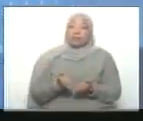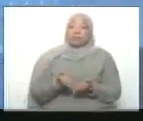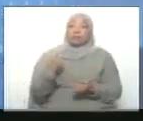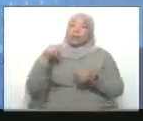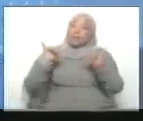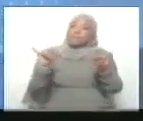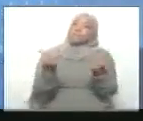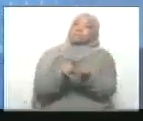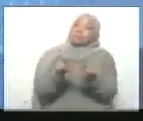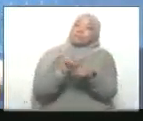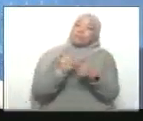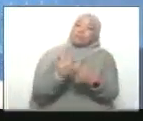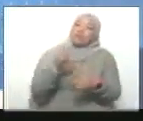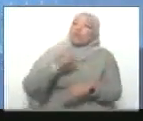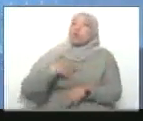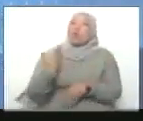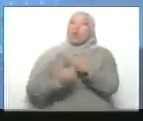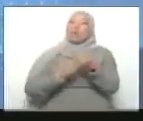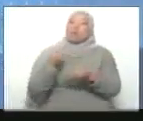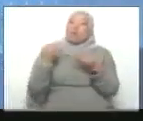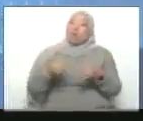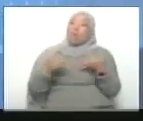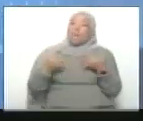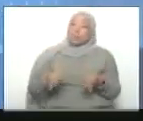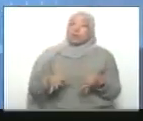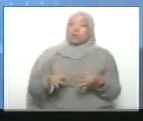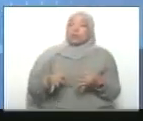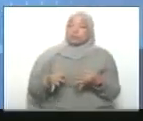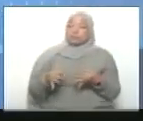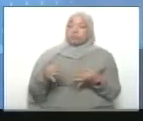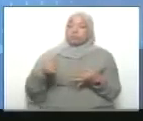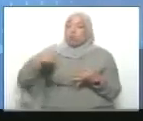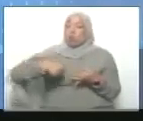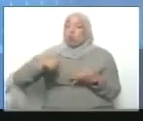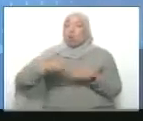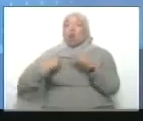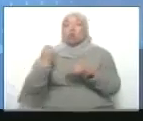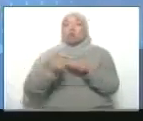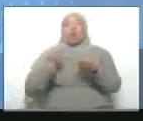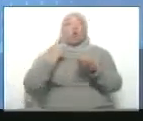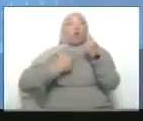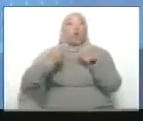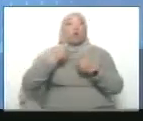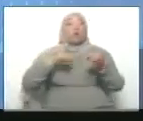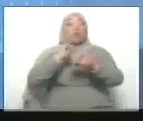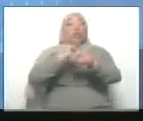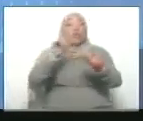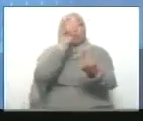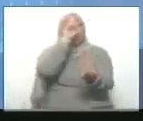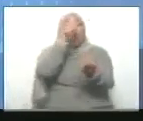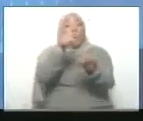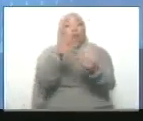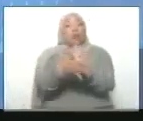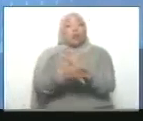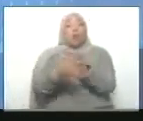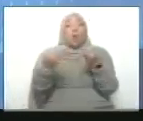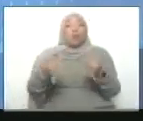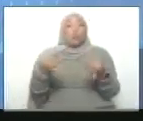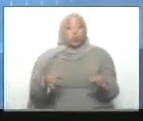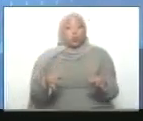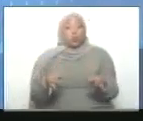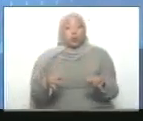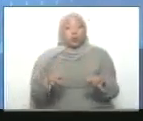aquí mismo. Et qui était un appel pour que le soleil finisse par se lever. Básicamente